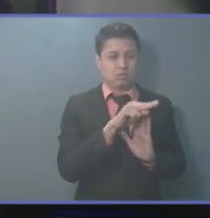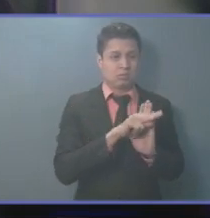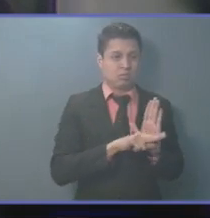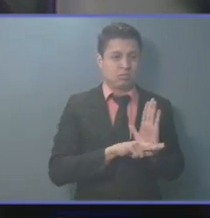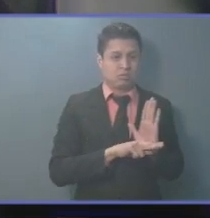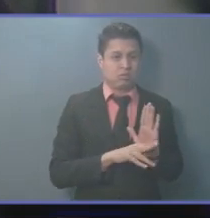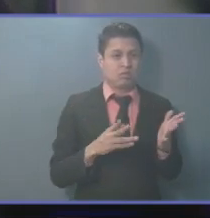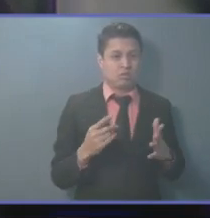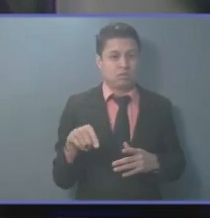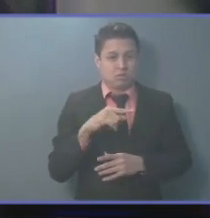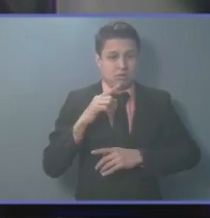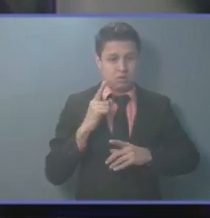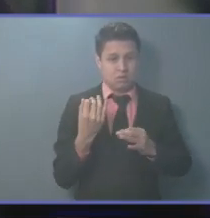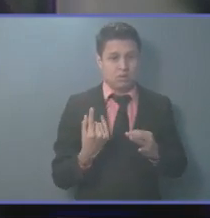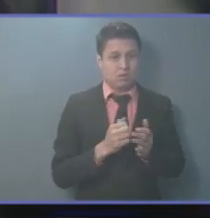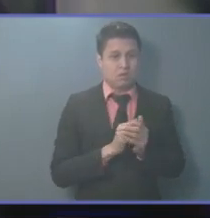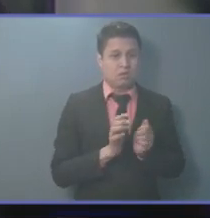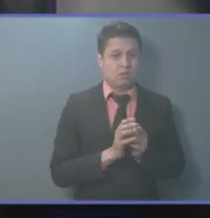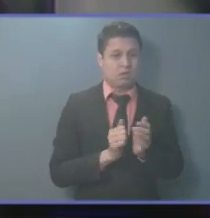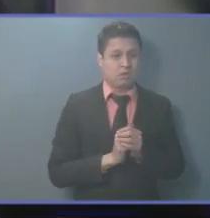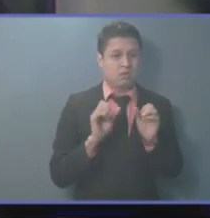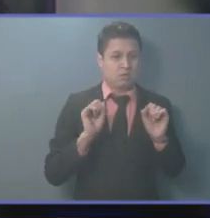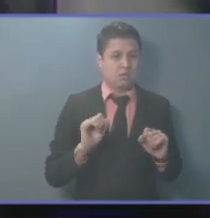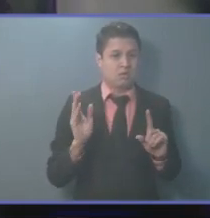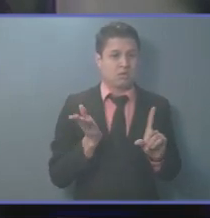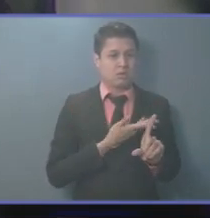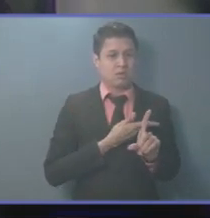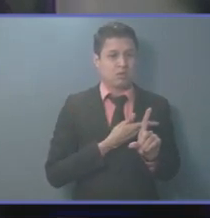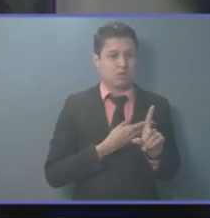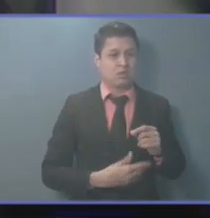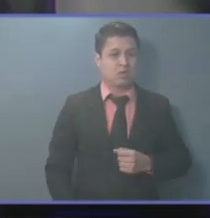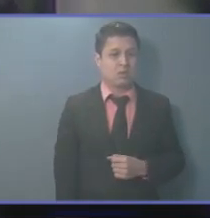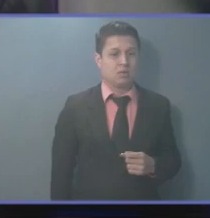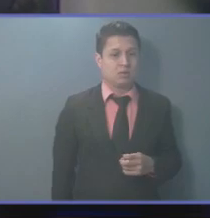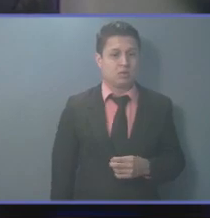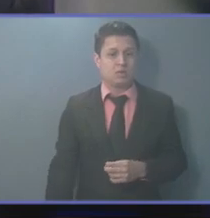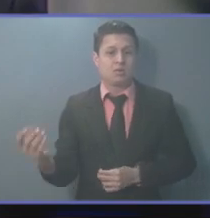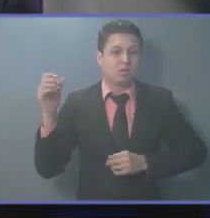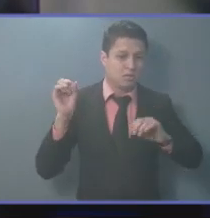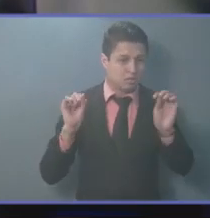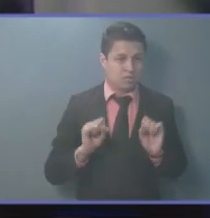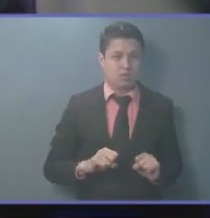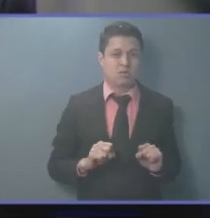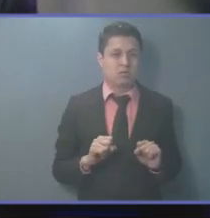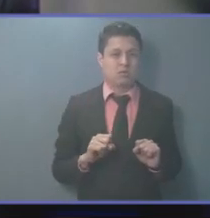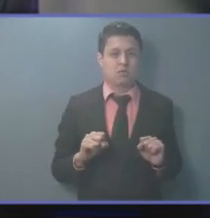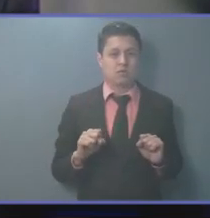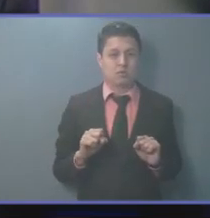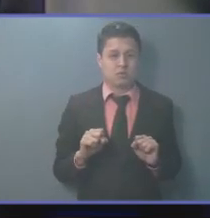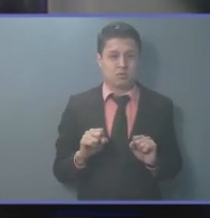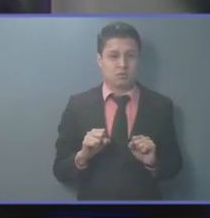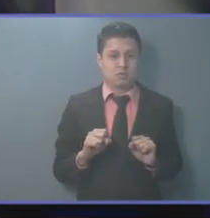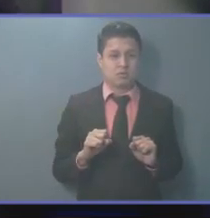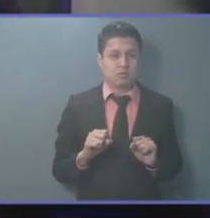a su difunto, no pudieron despedir a su difunto, no pudieron